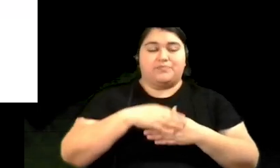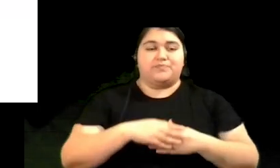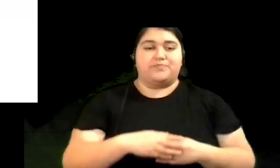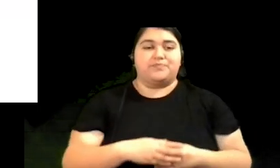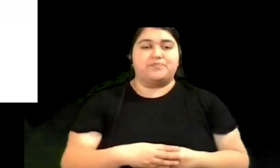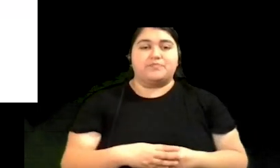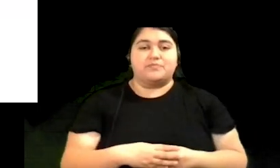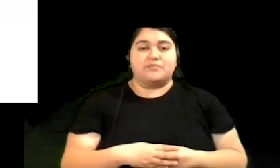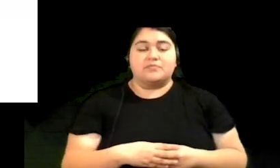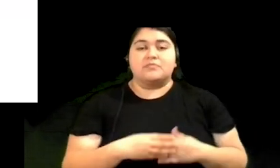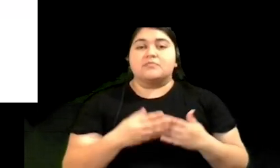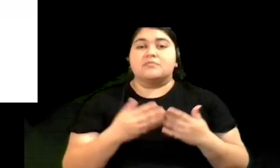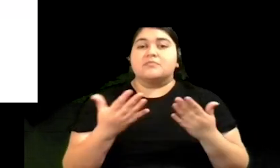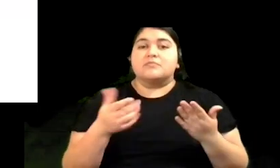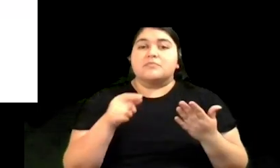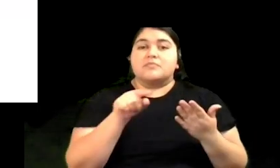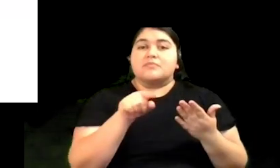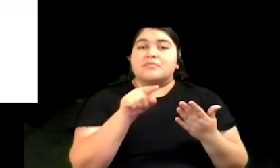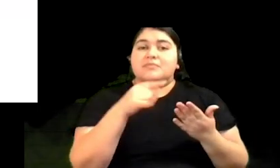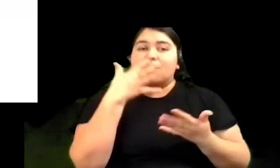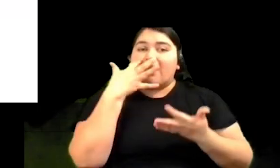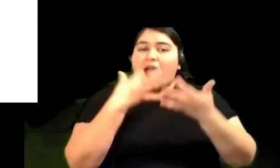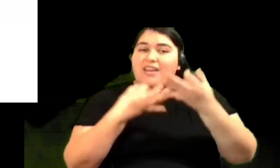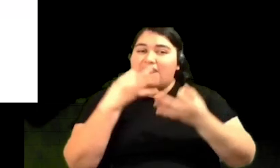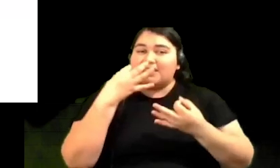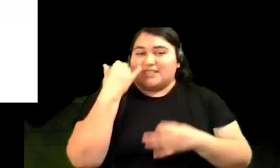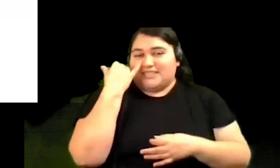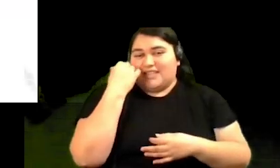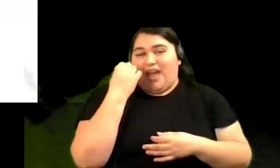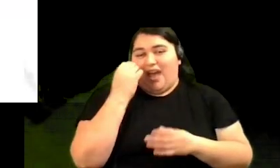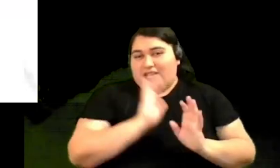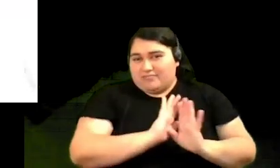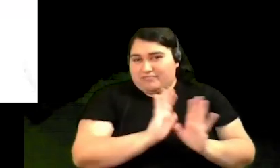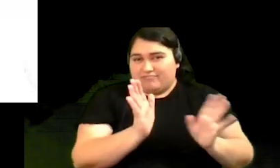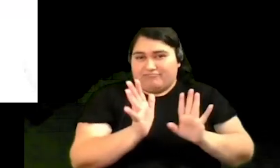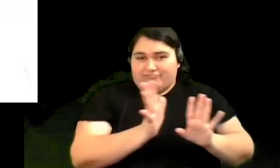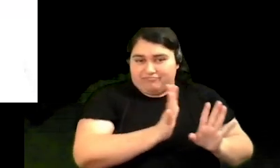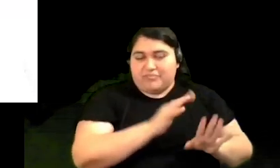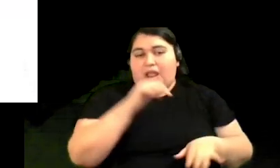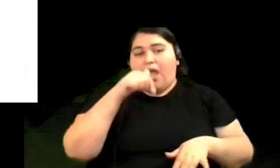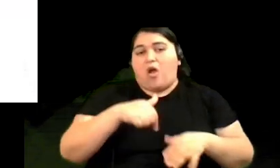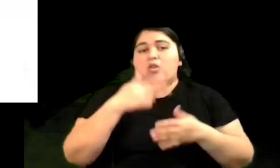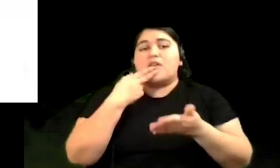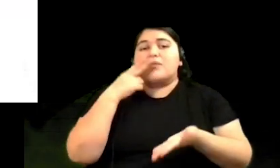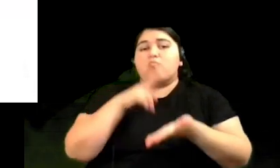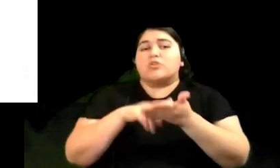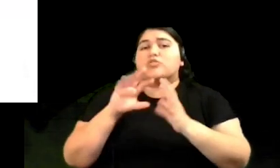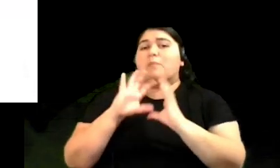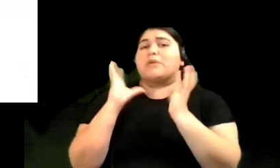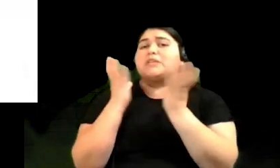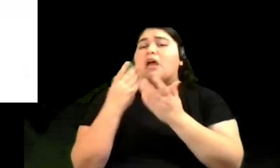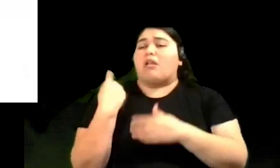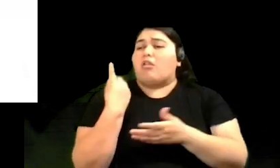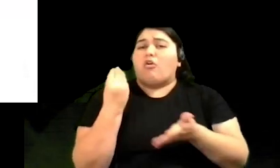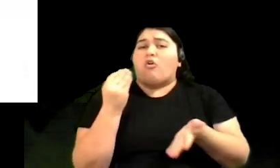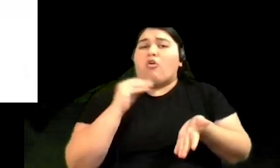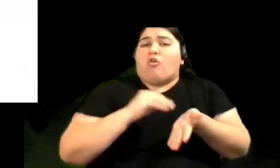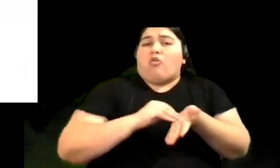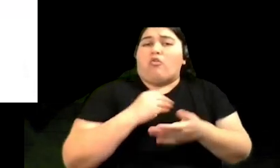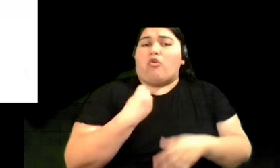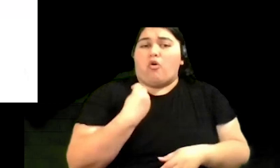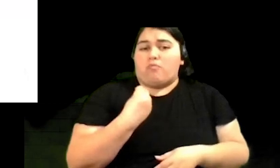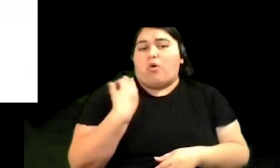Bueno, entonces acá lo que hay que ver, ya vimos este análisis, bueno, tenemos que establecer el impuesto ambiental. ¿Cómo lo vamos a establecer? Y vamos a tener que